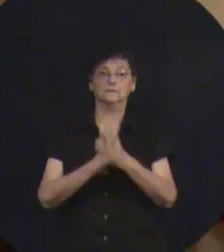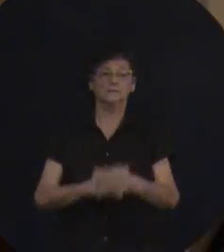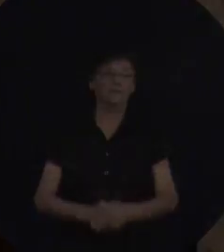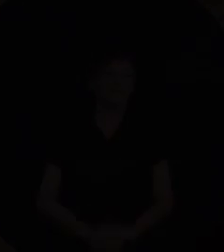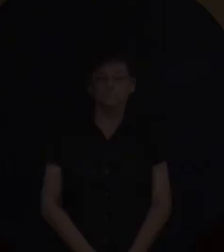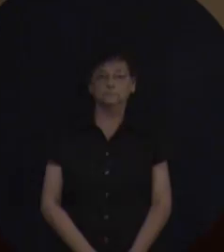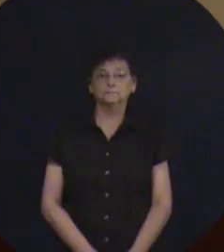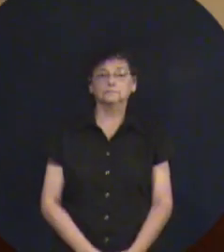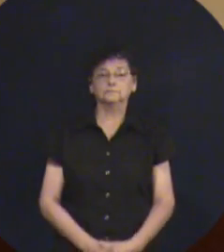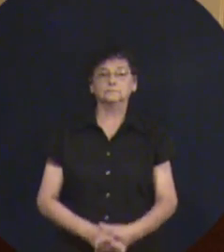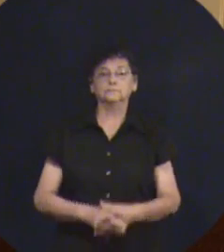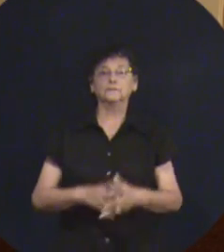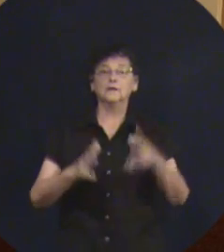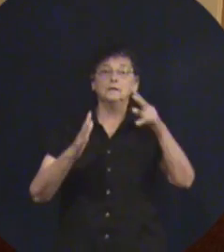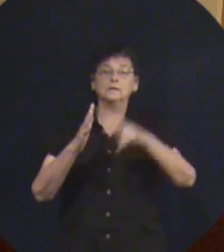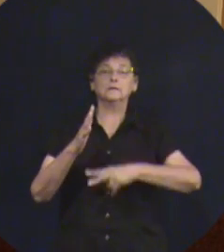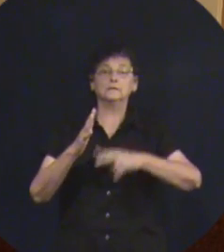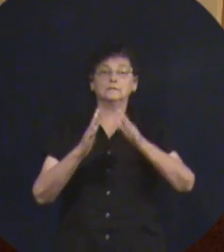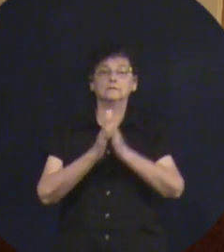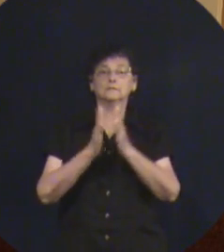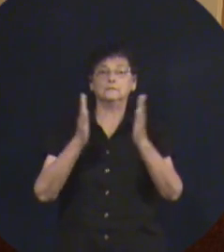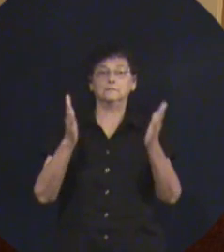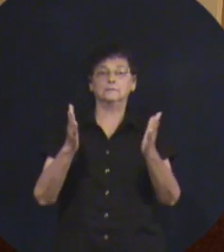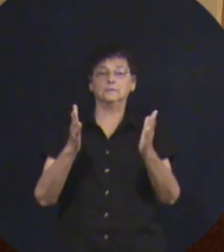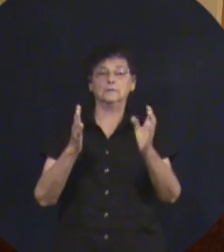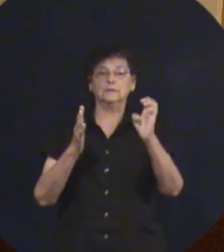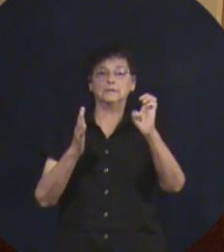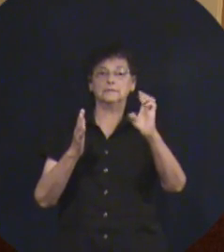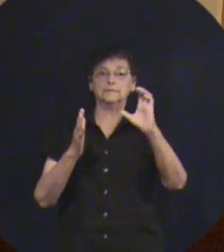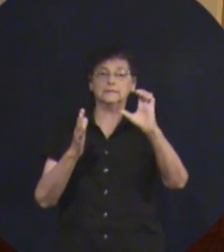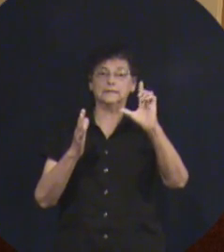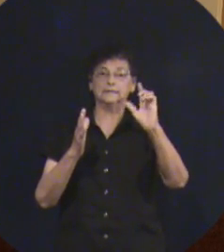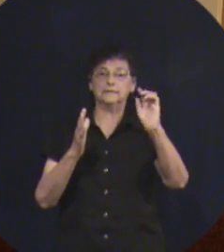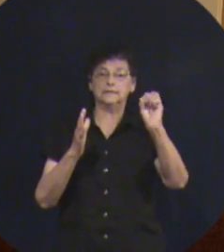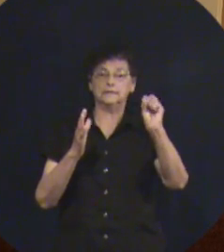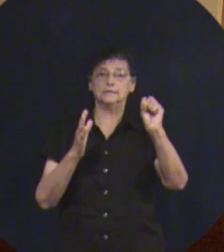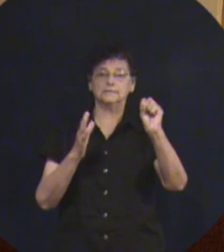Amén. Lectura del libro del Eclesiástico.